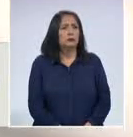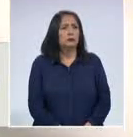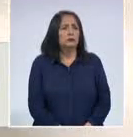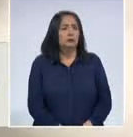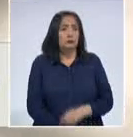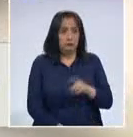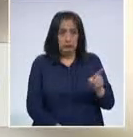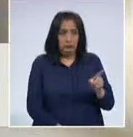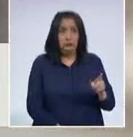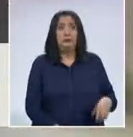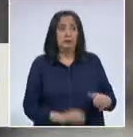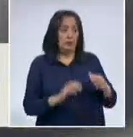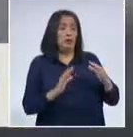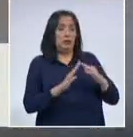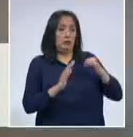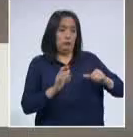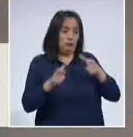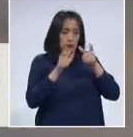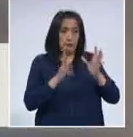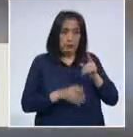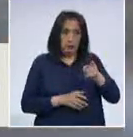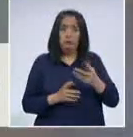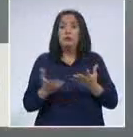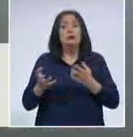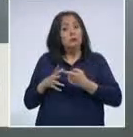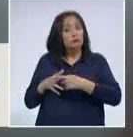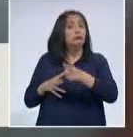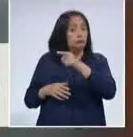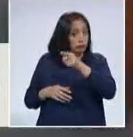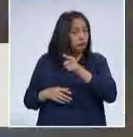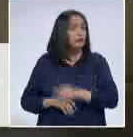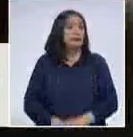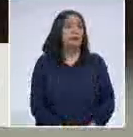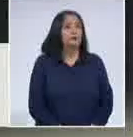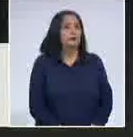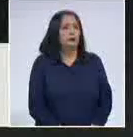El inspector, por su parte, le encaró que intentó escapar del operativo.